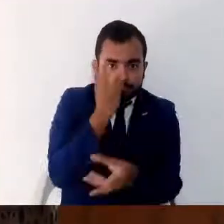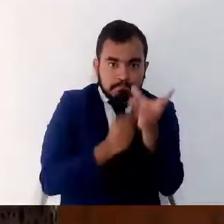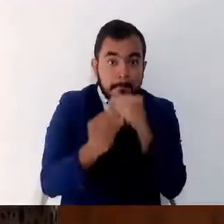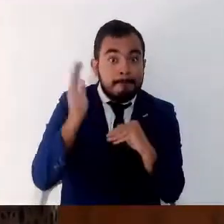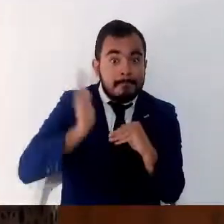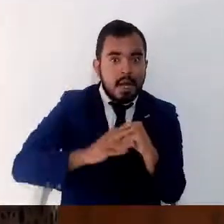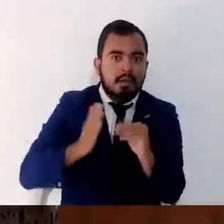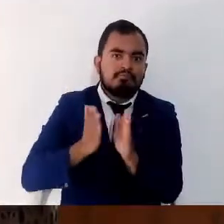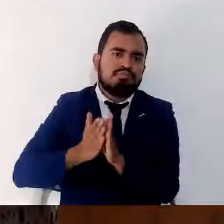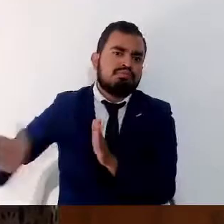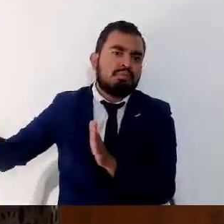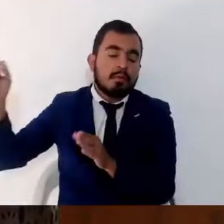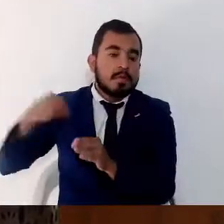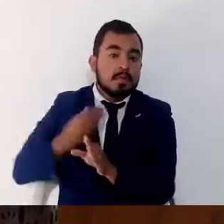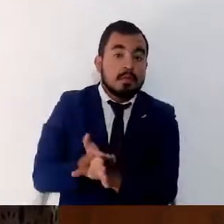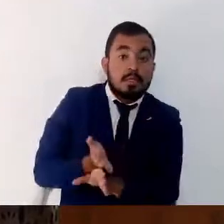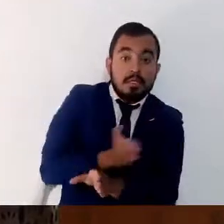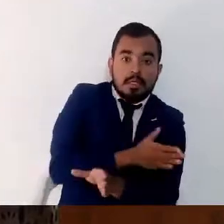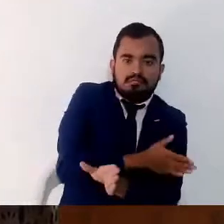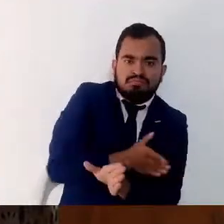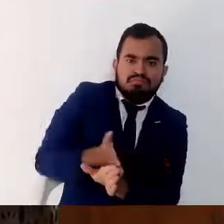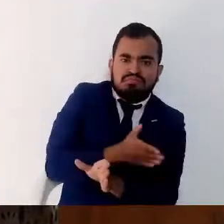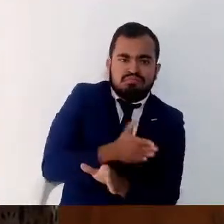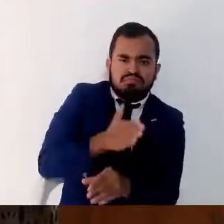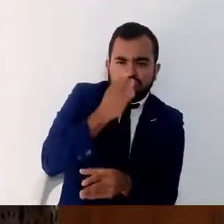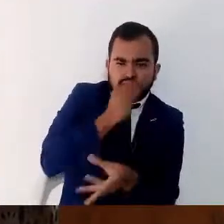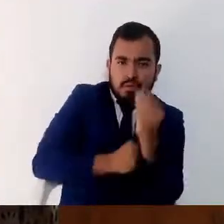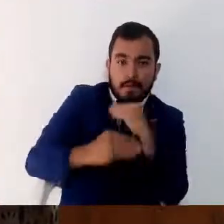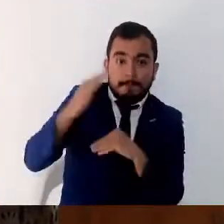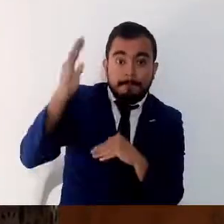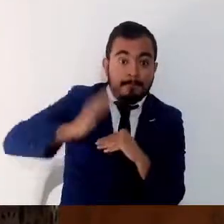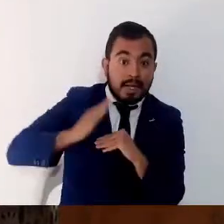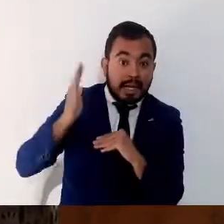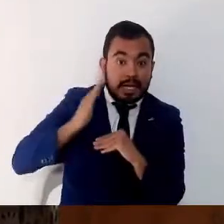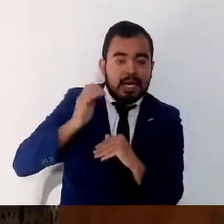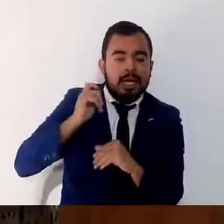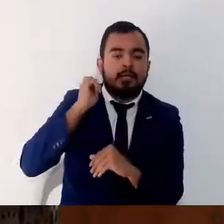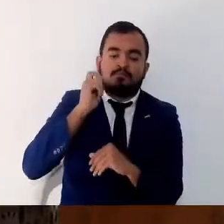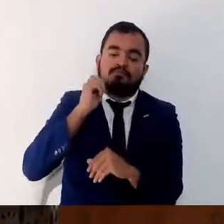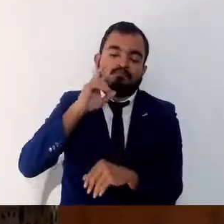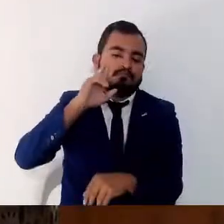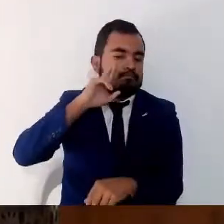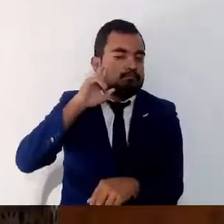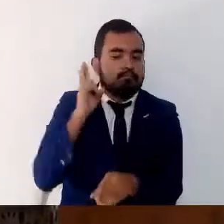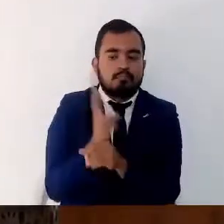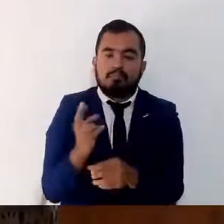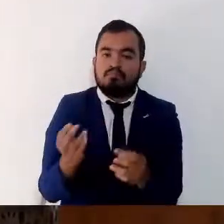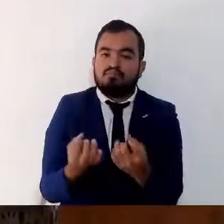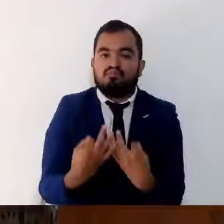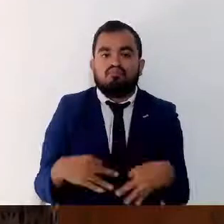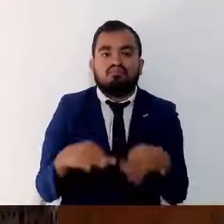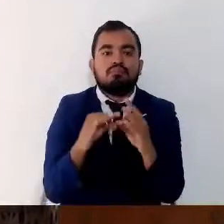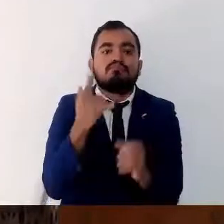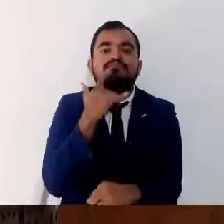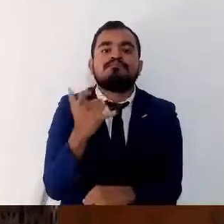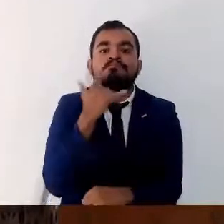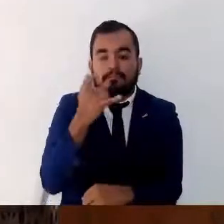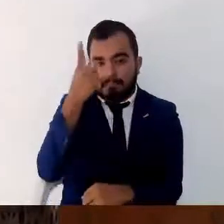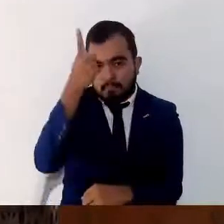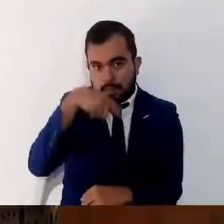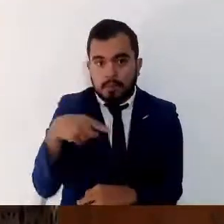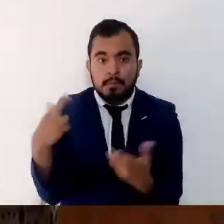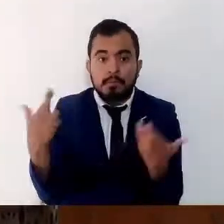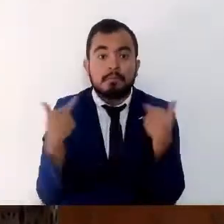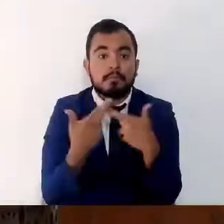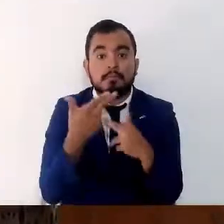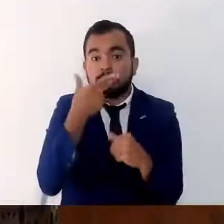lo que representa un gran reto y una gran responsabilidad para las educadoras y educadores, porque su objetivo